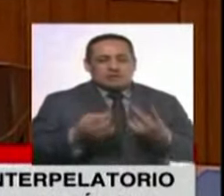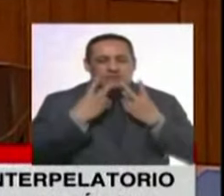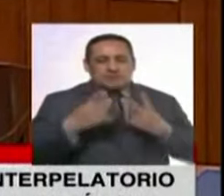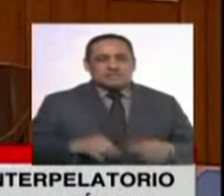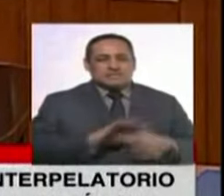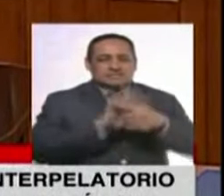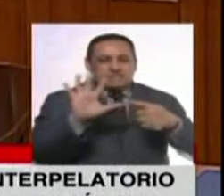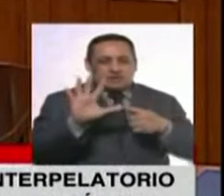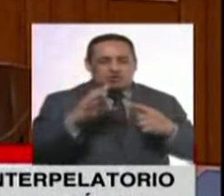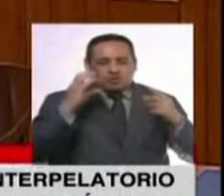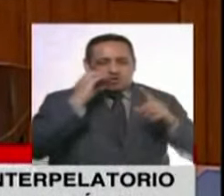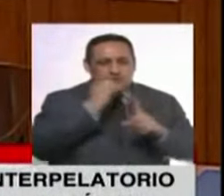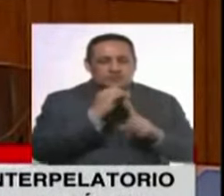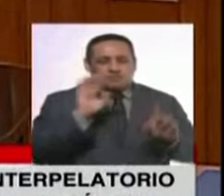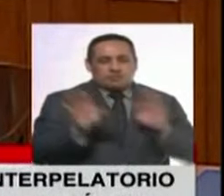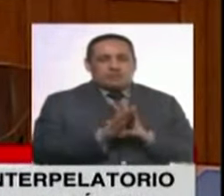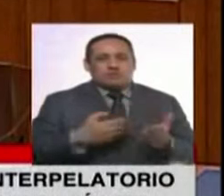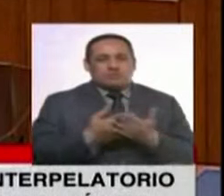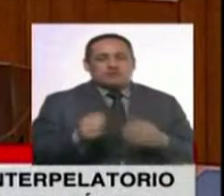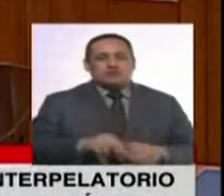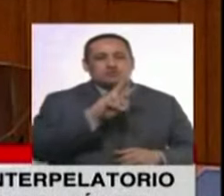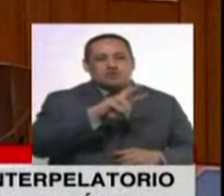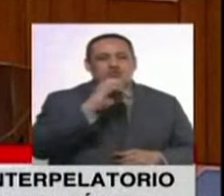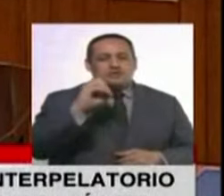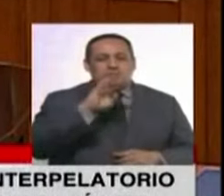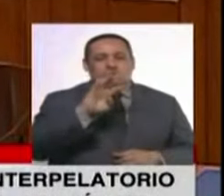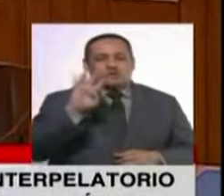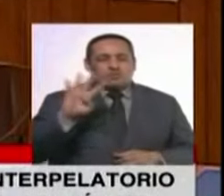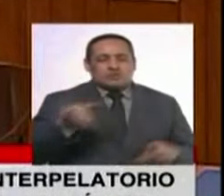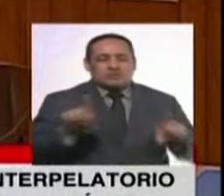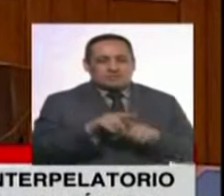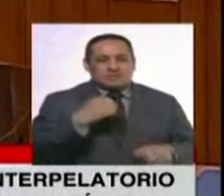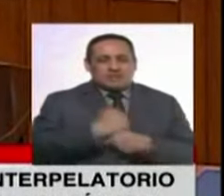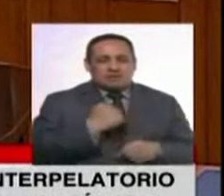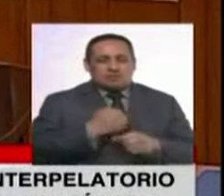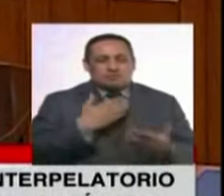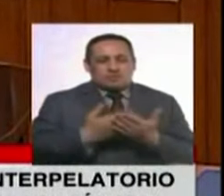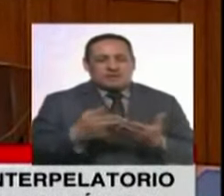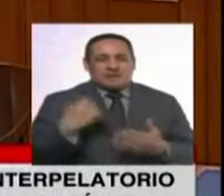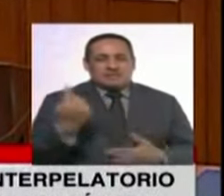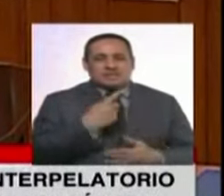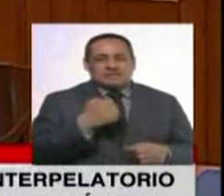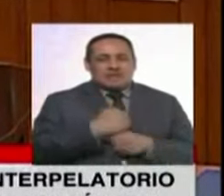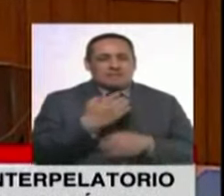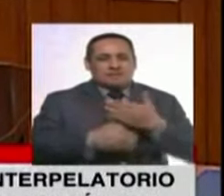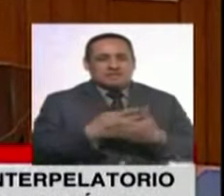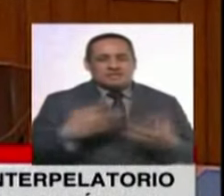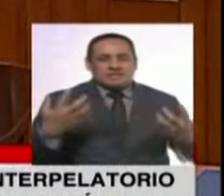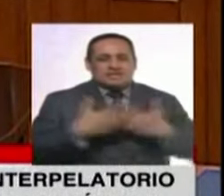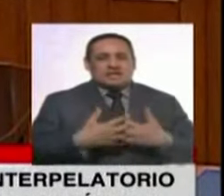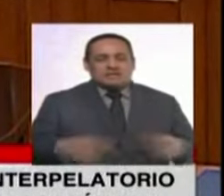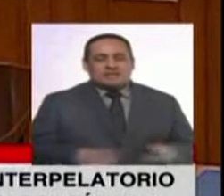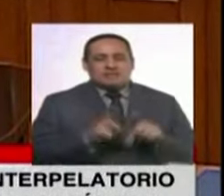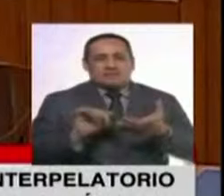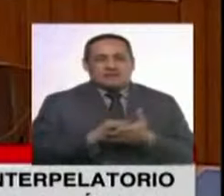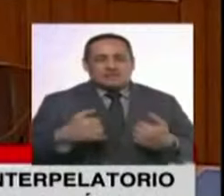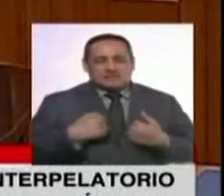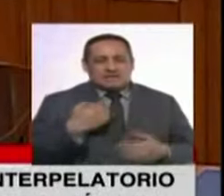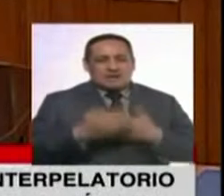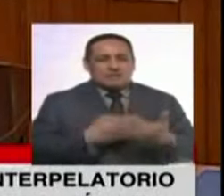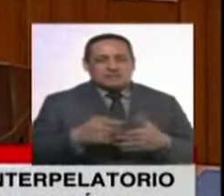cinco objetivos estratégicos y 244 acciones estratégicas a ser ejecutadas de manera integral y